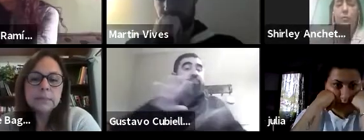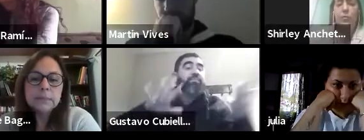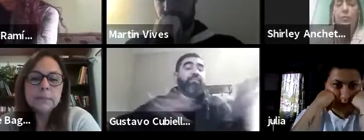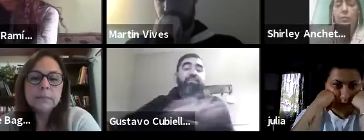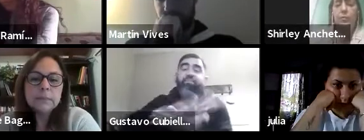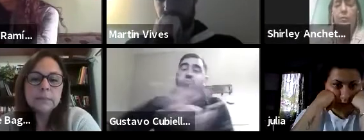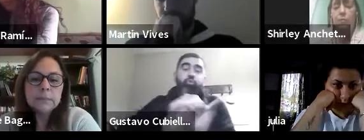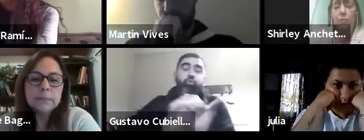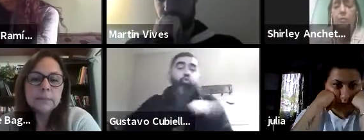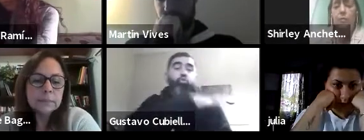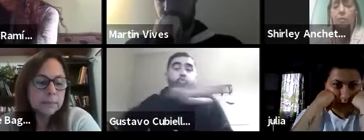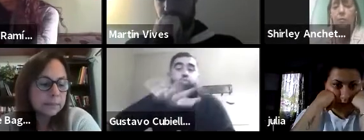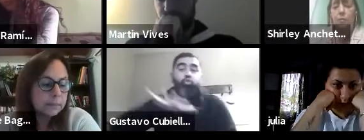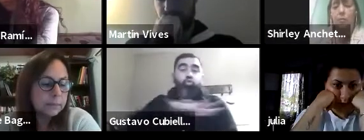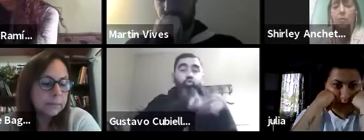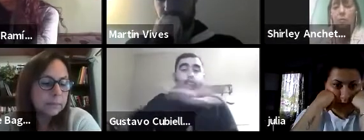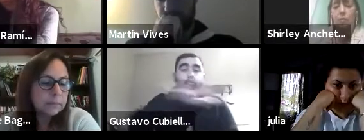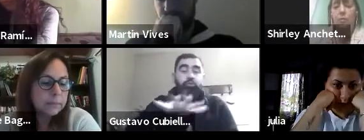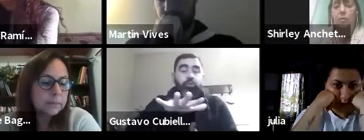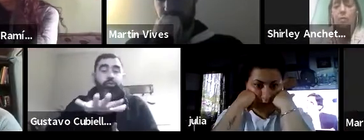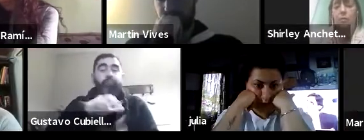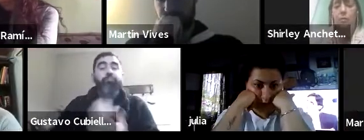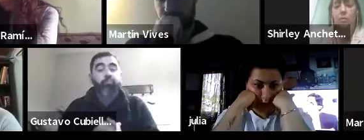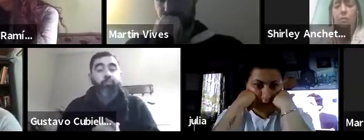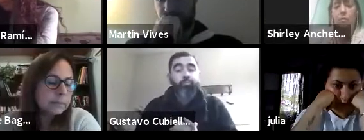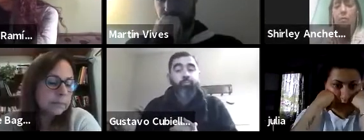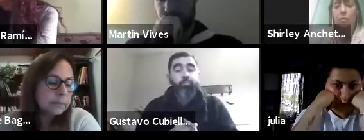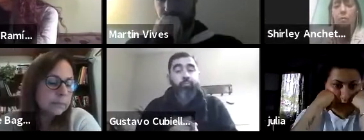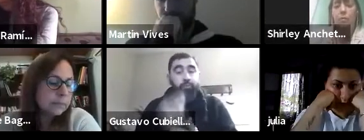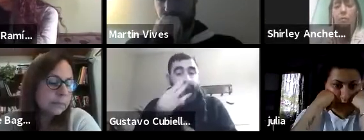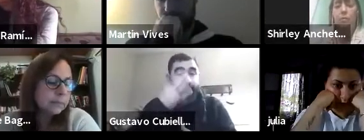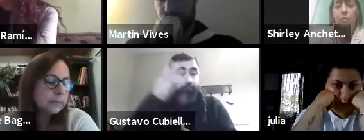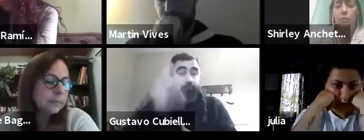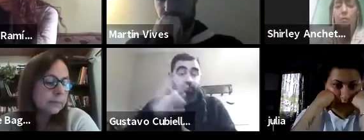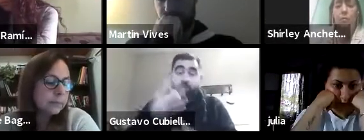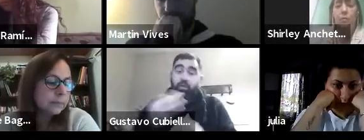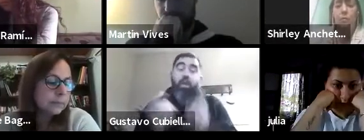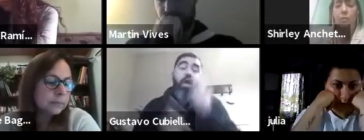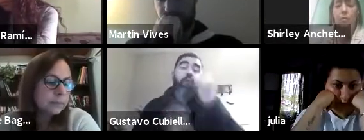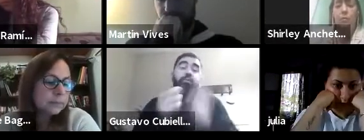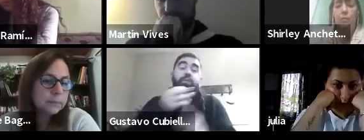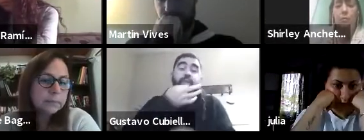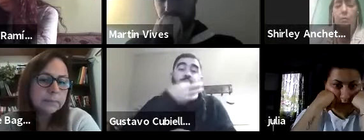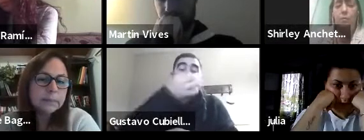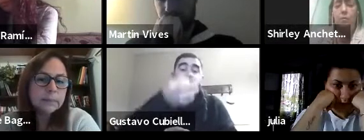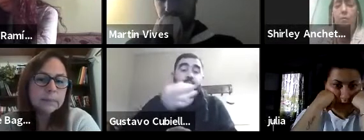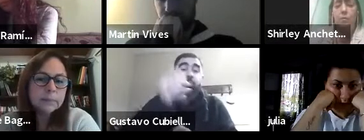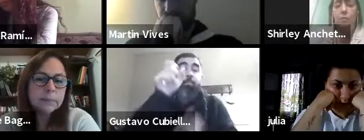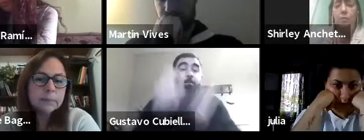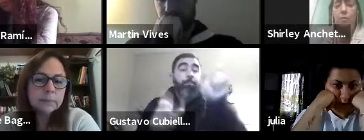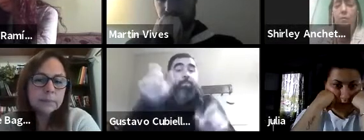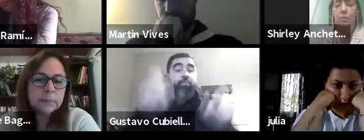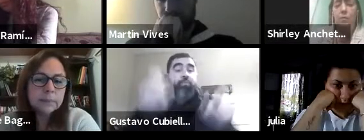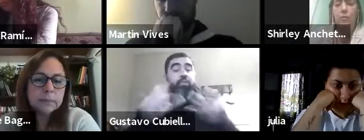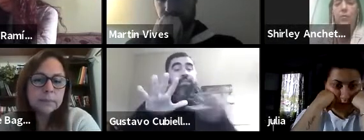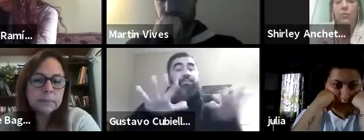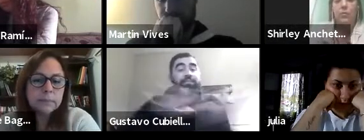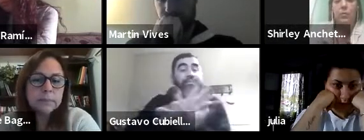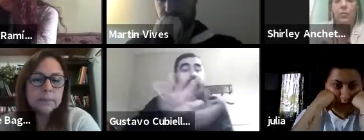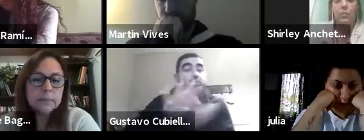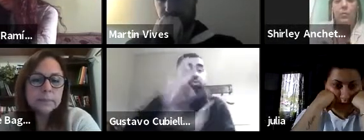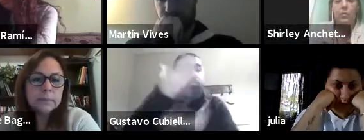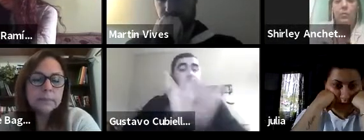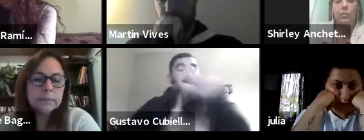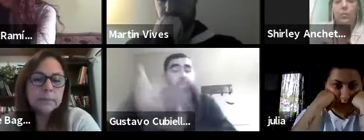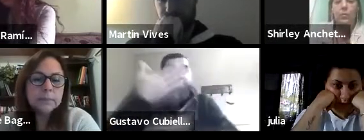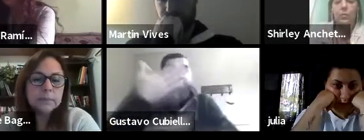es una situación social desde la perspectiva de derechos, en donde en realidad muchas veces hablamos de persona en situación de discapacidad, pero